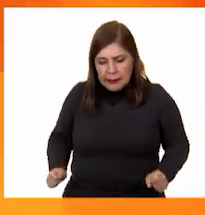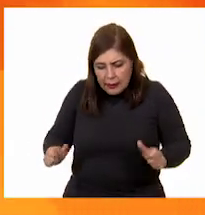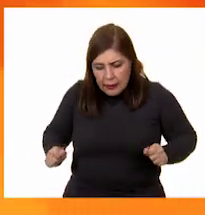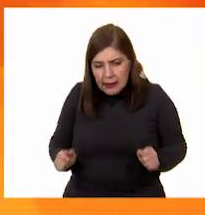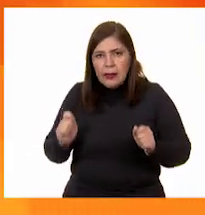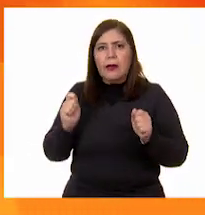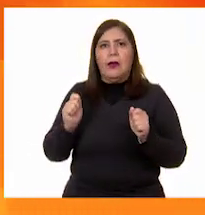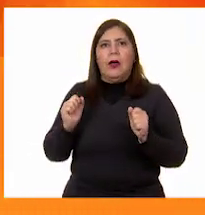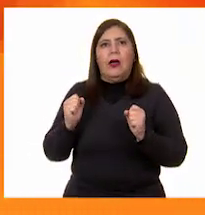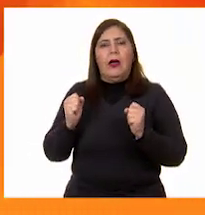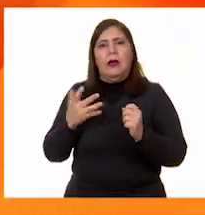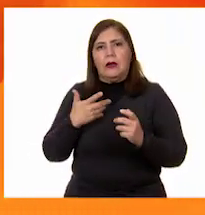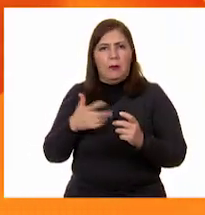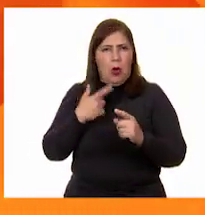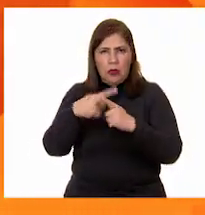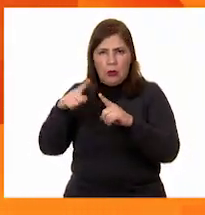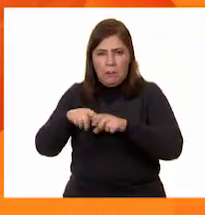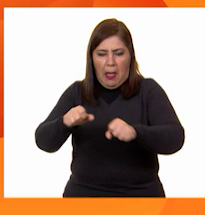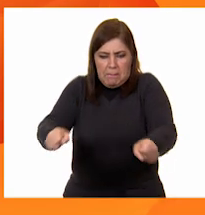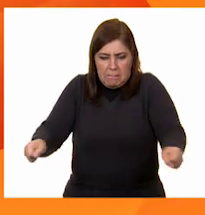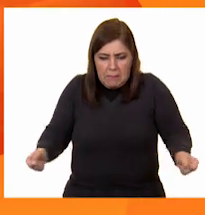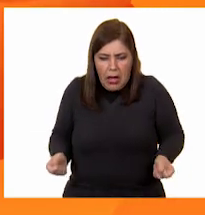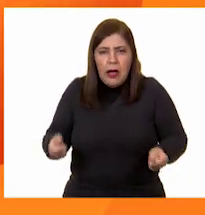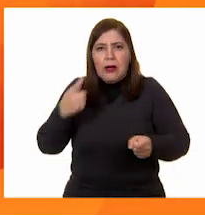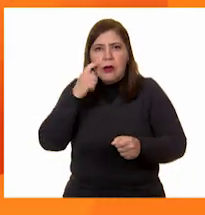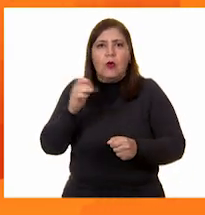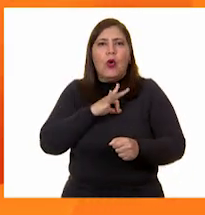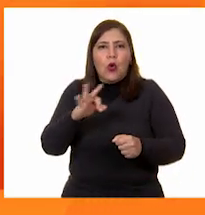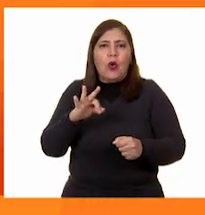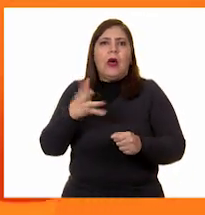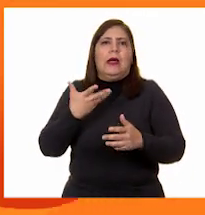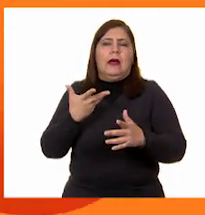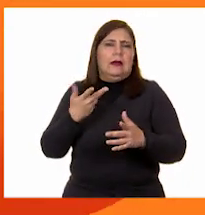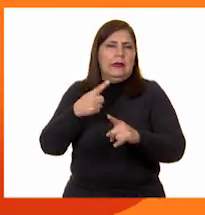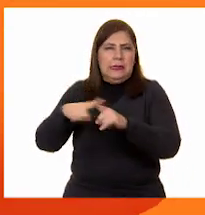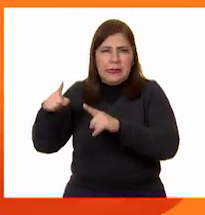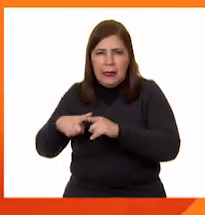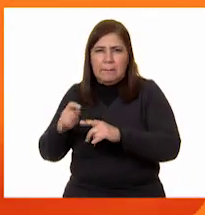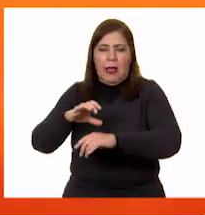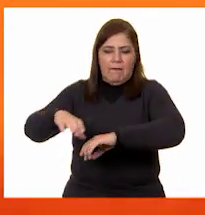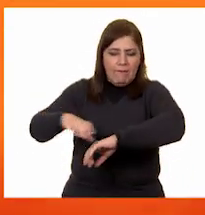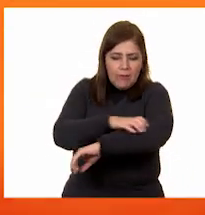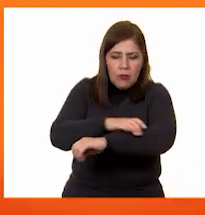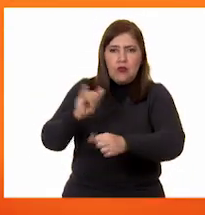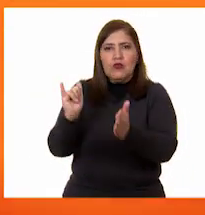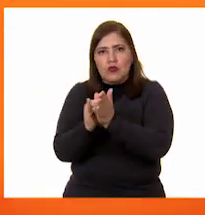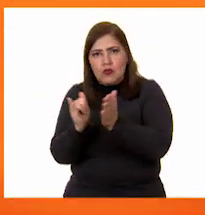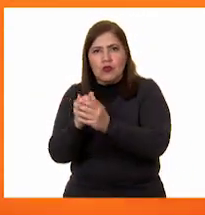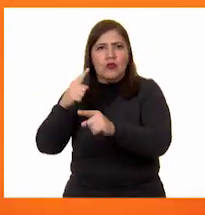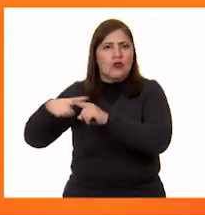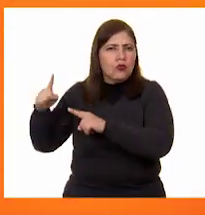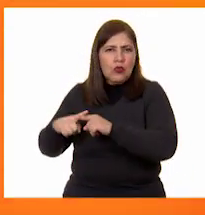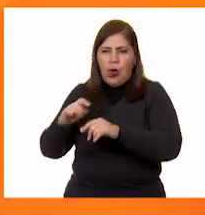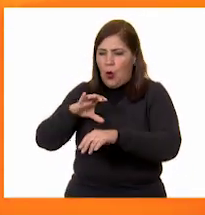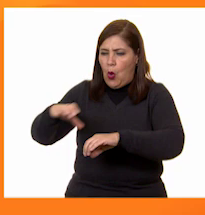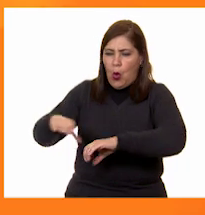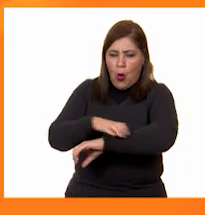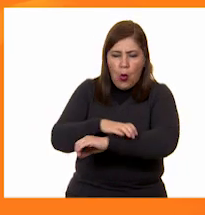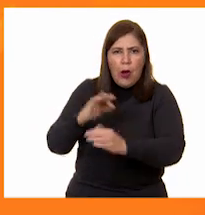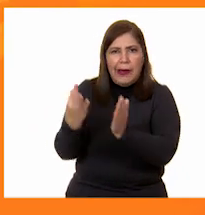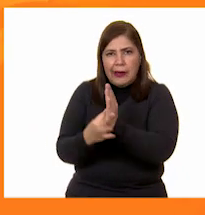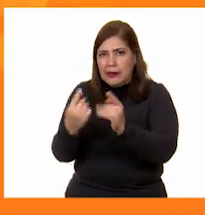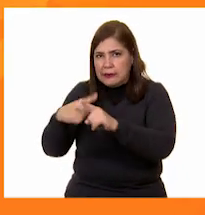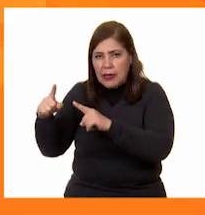ruedas, bastón, andadera, muletas, grúas, férulas, órtesis, prótesis o tableros